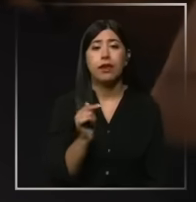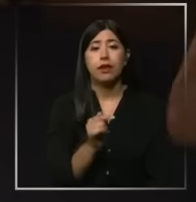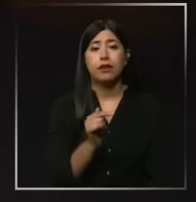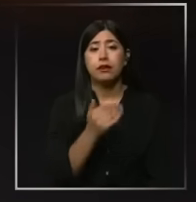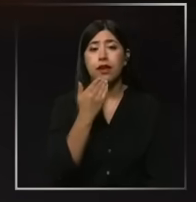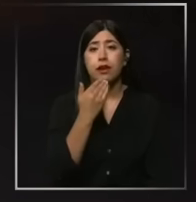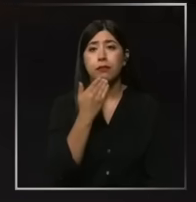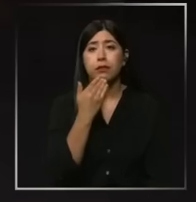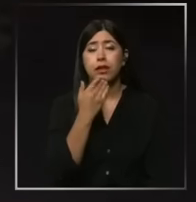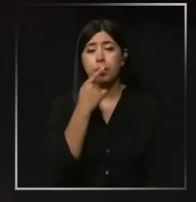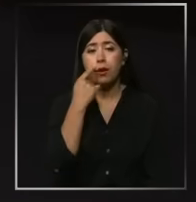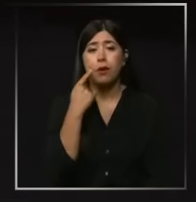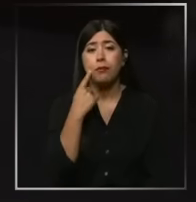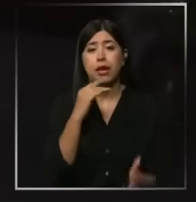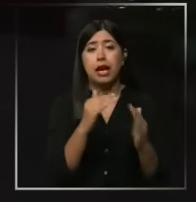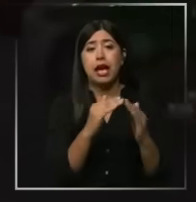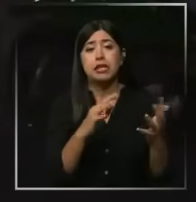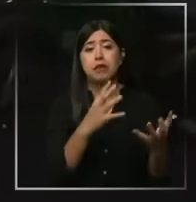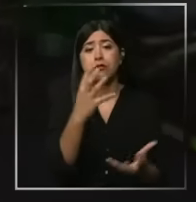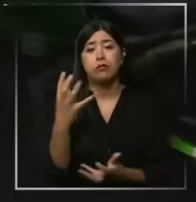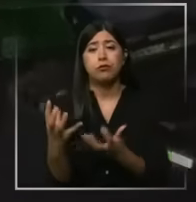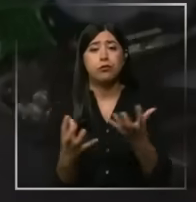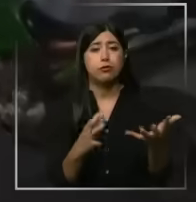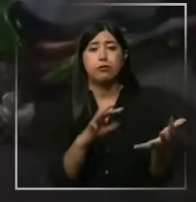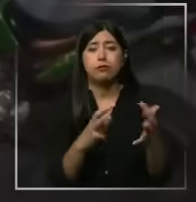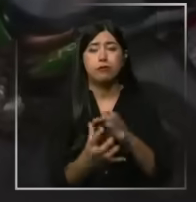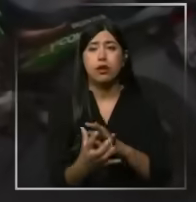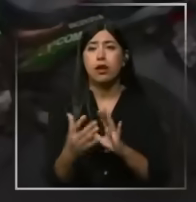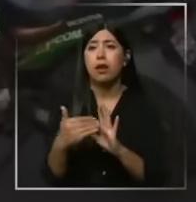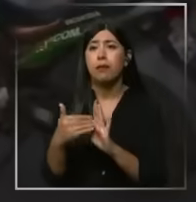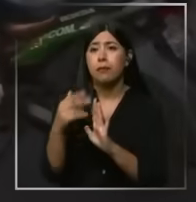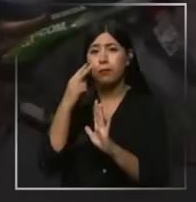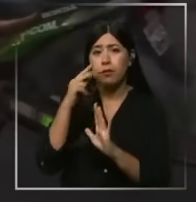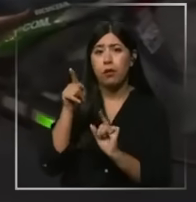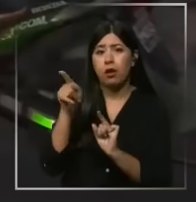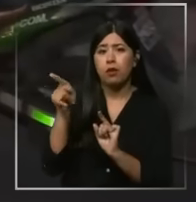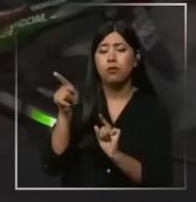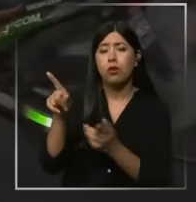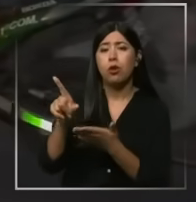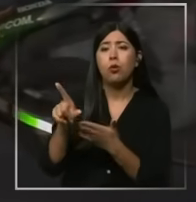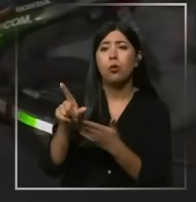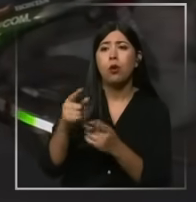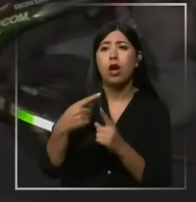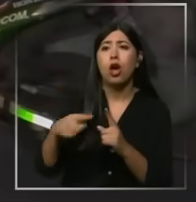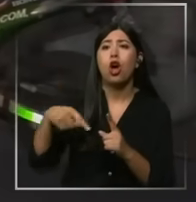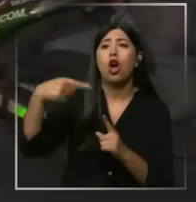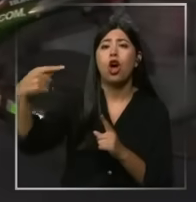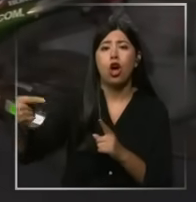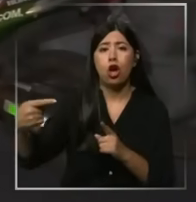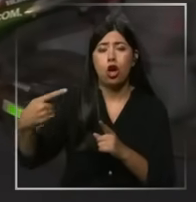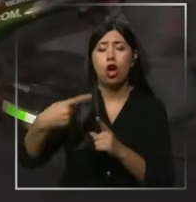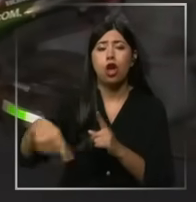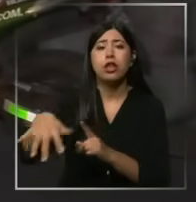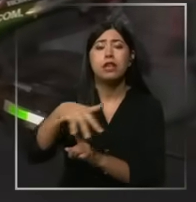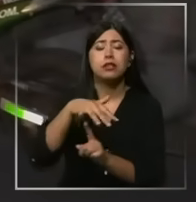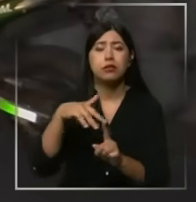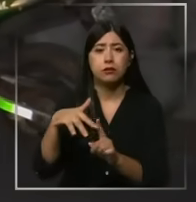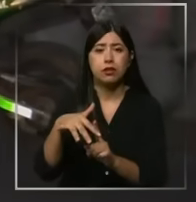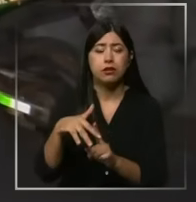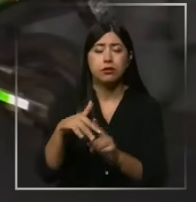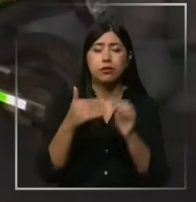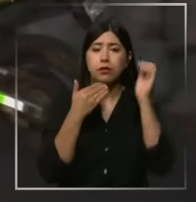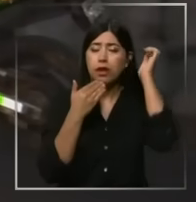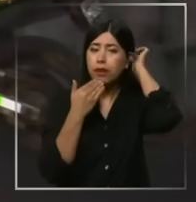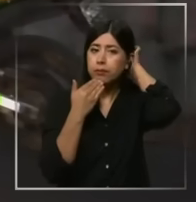perdido lamentablemente su casa y nos muestra este otro punto, esta otra situación que se está